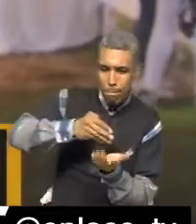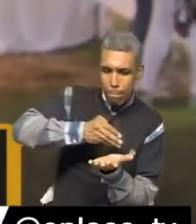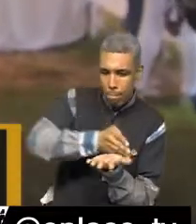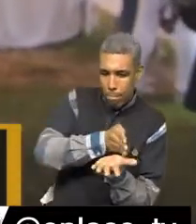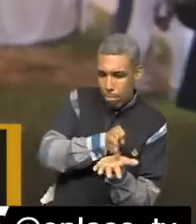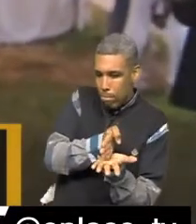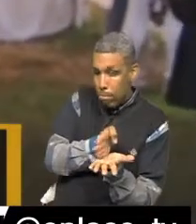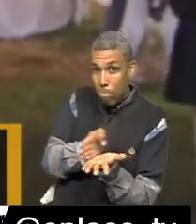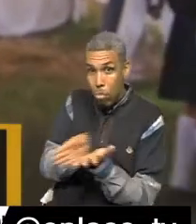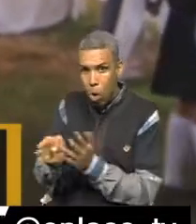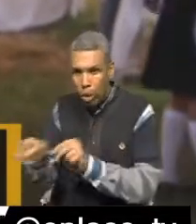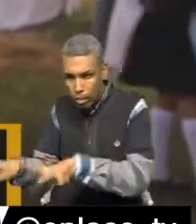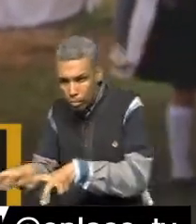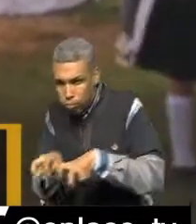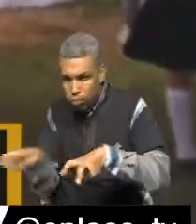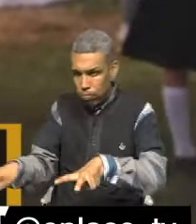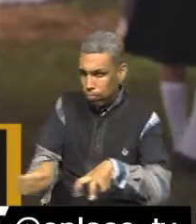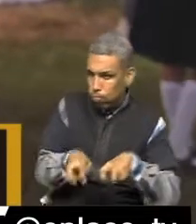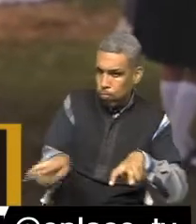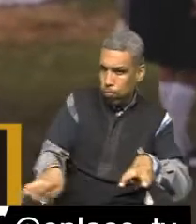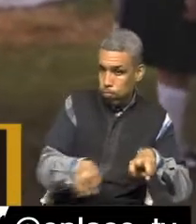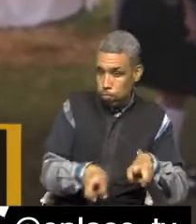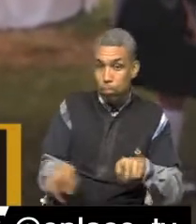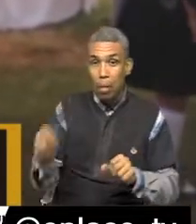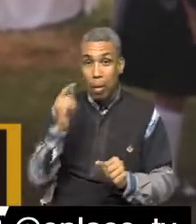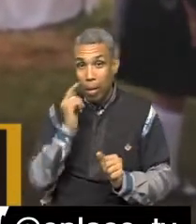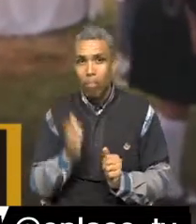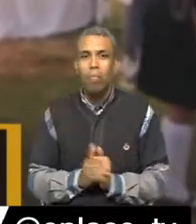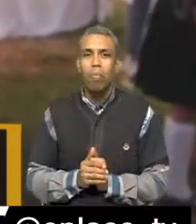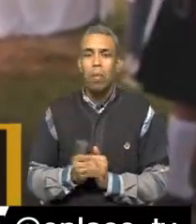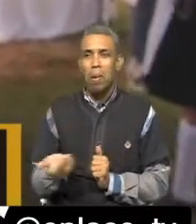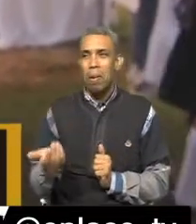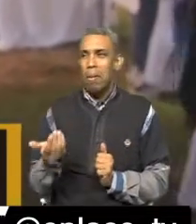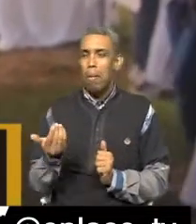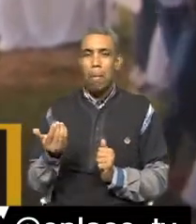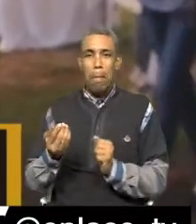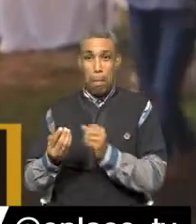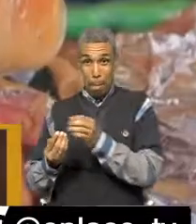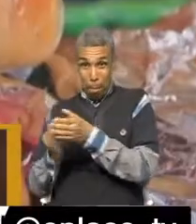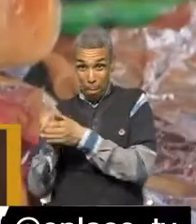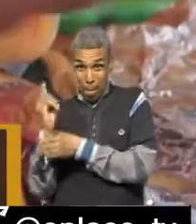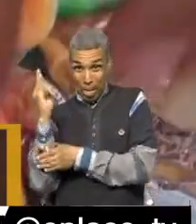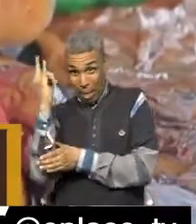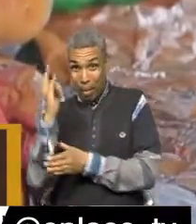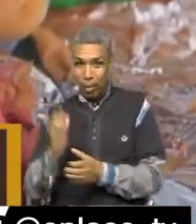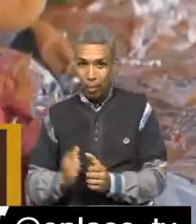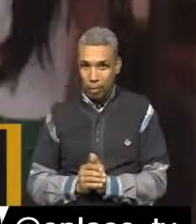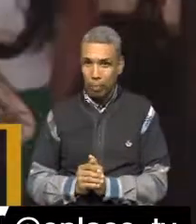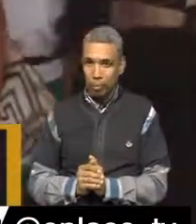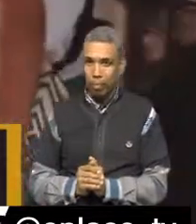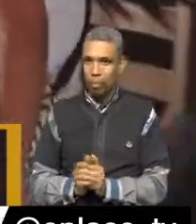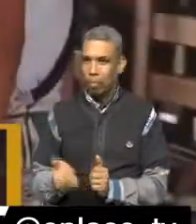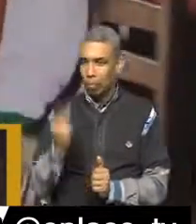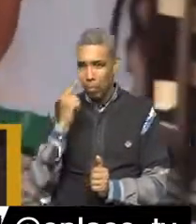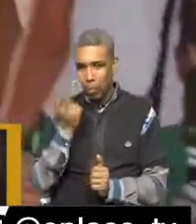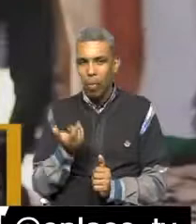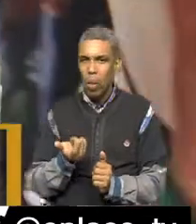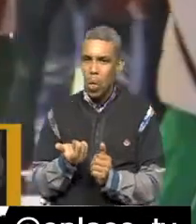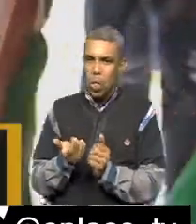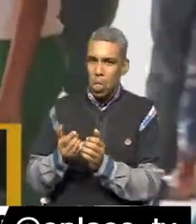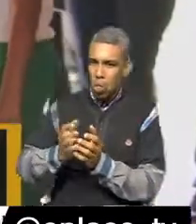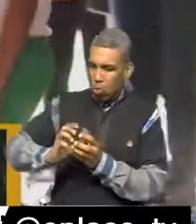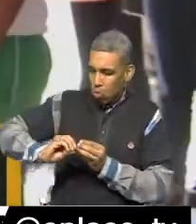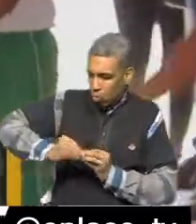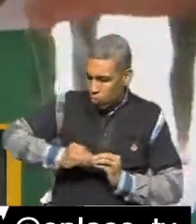sábila elaboramos cremas y jabones para el beneficio de la comunidad. Los estudiantes de la